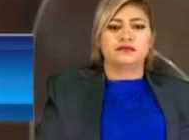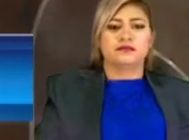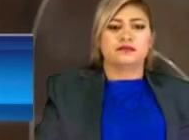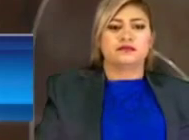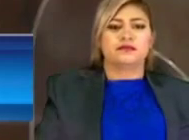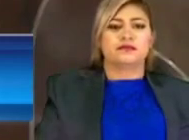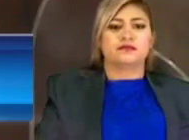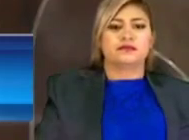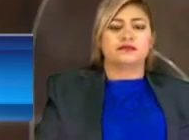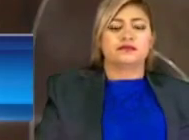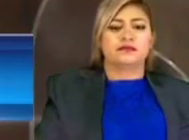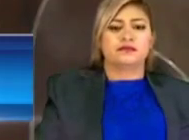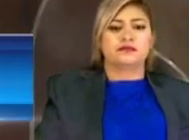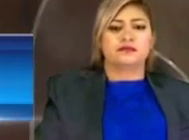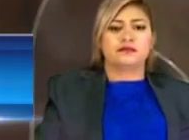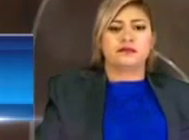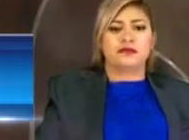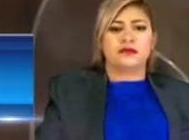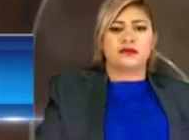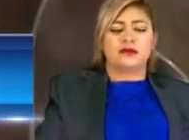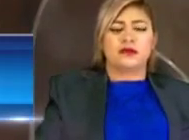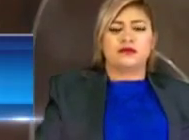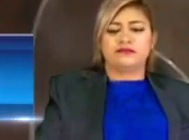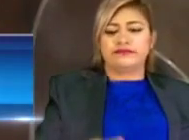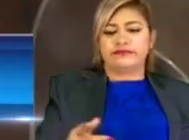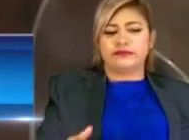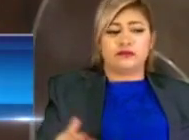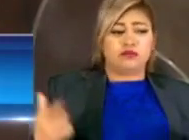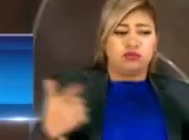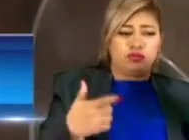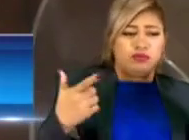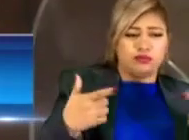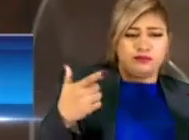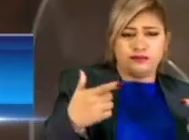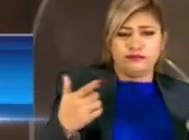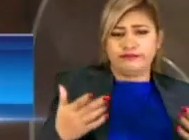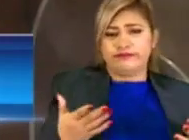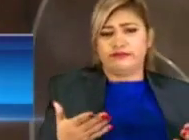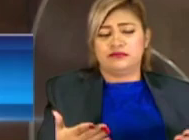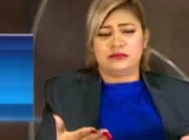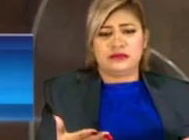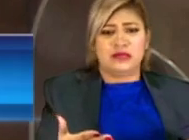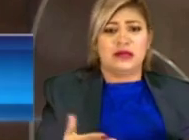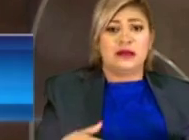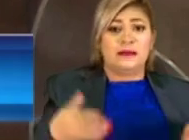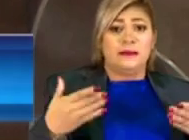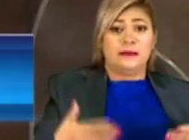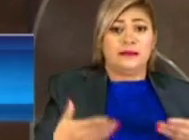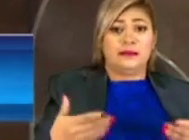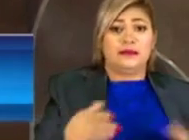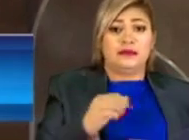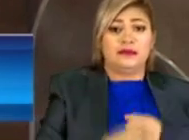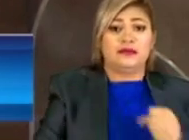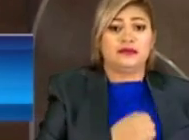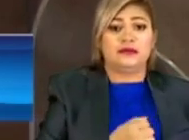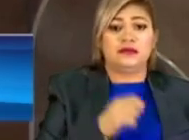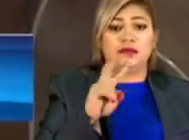En lo que se refiere a los homicidios dolosos, Panamá, durante el año